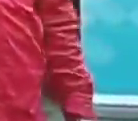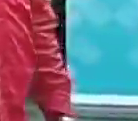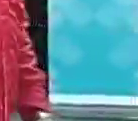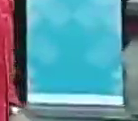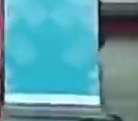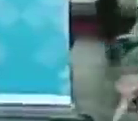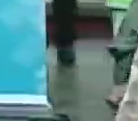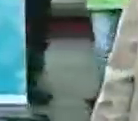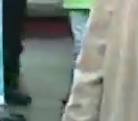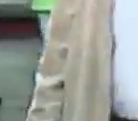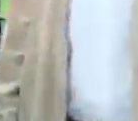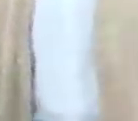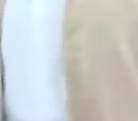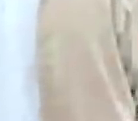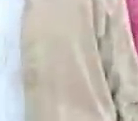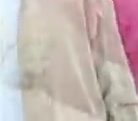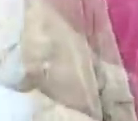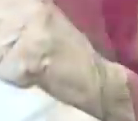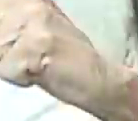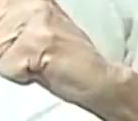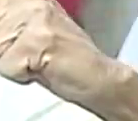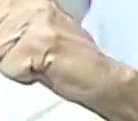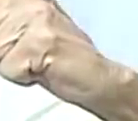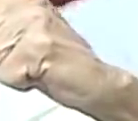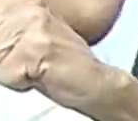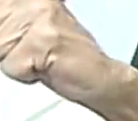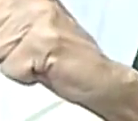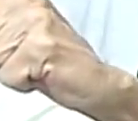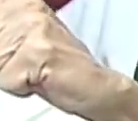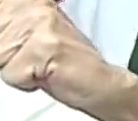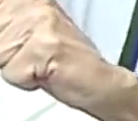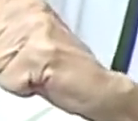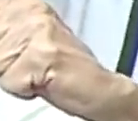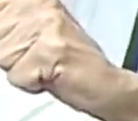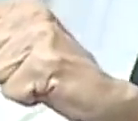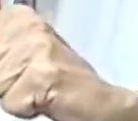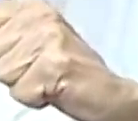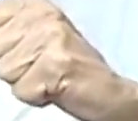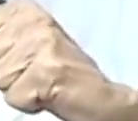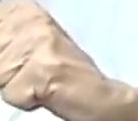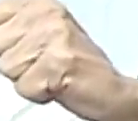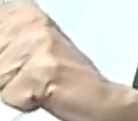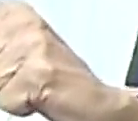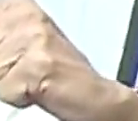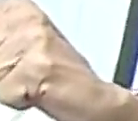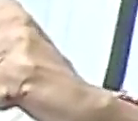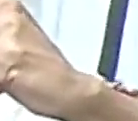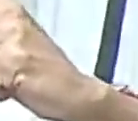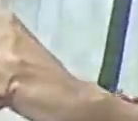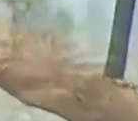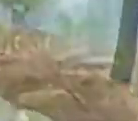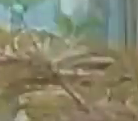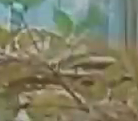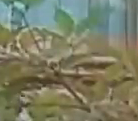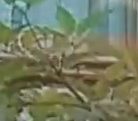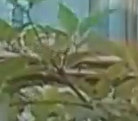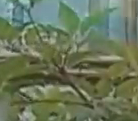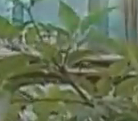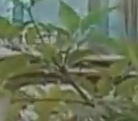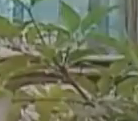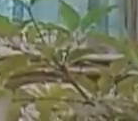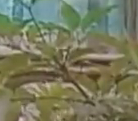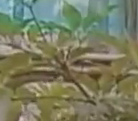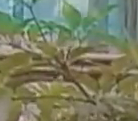derecha venezolana, el jefe de Estado ha pedido a la militancia del Partido Socialista Unido de Venezuela organizarse con una